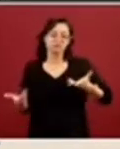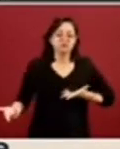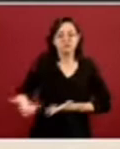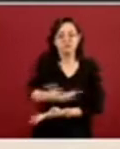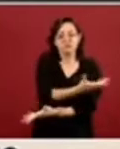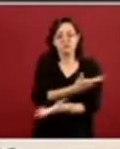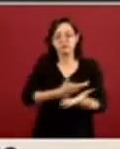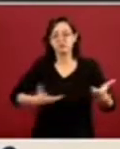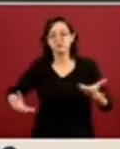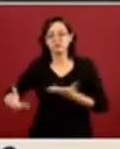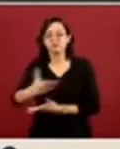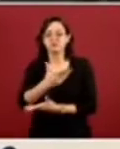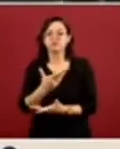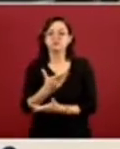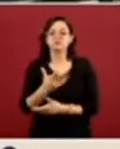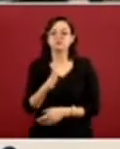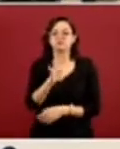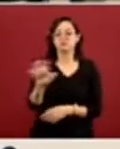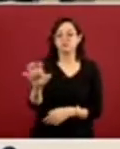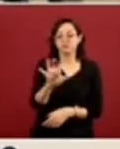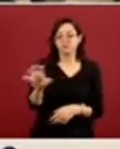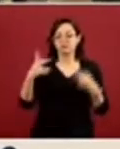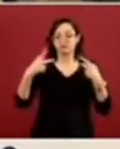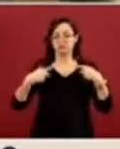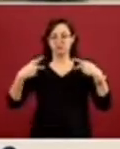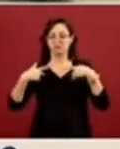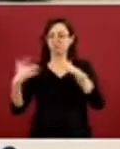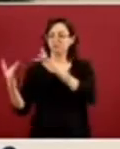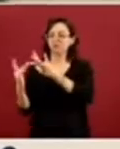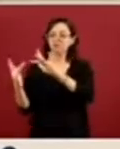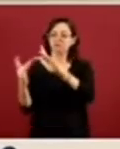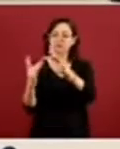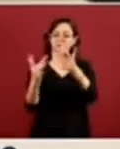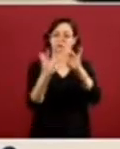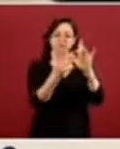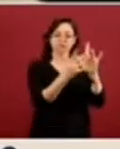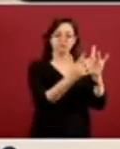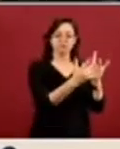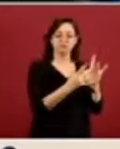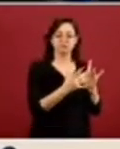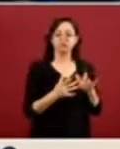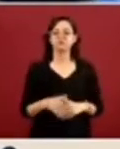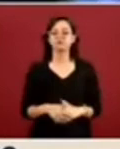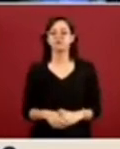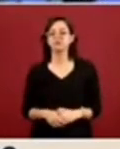manera simultánea hasta con 500 personas que pueden encontrarse en cualquier punto del país.